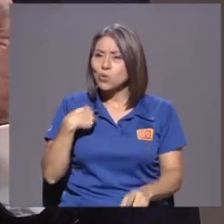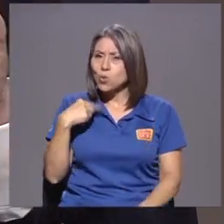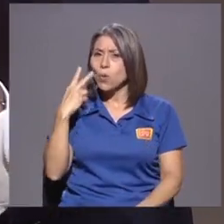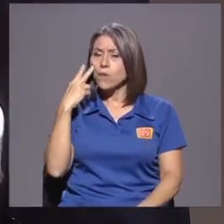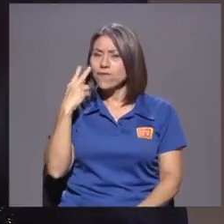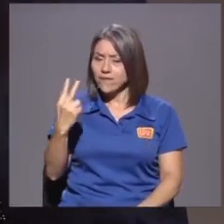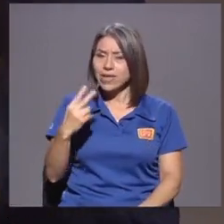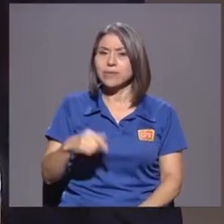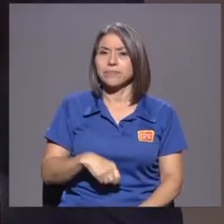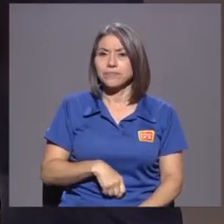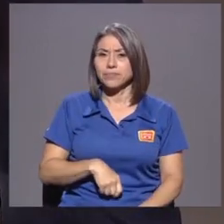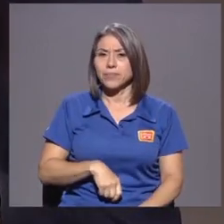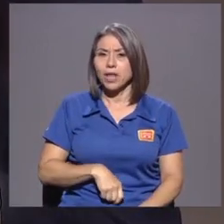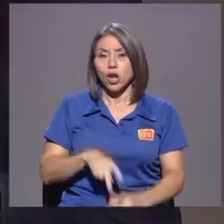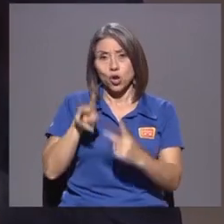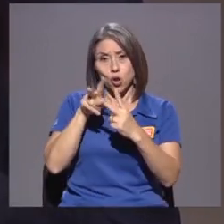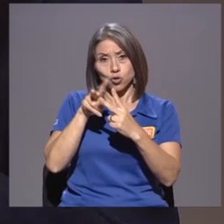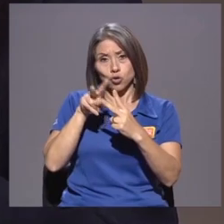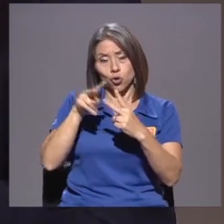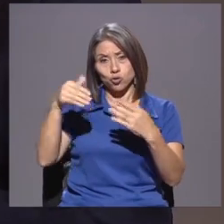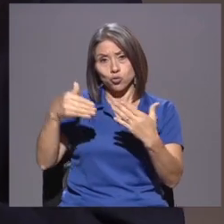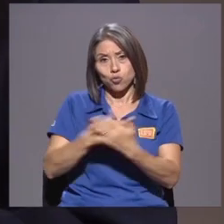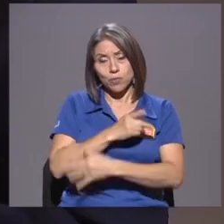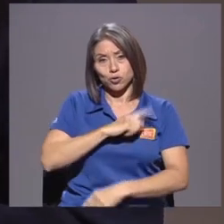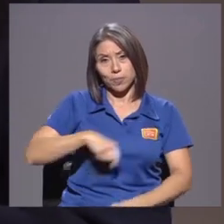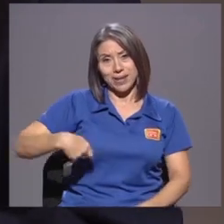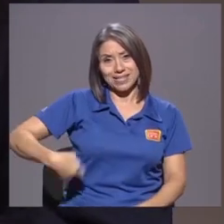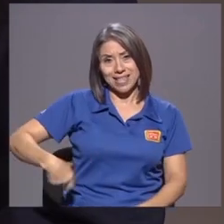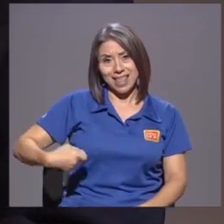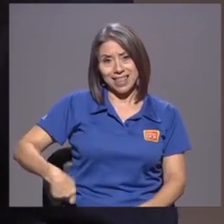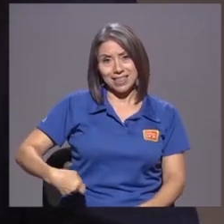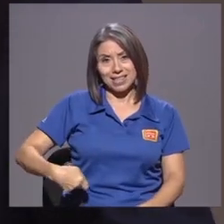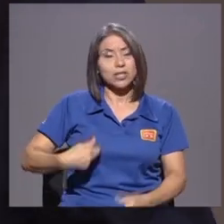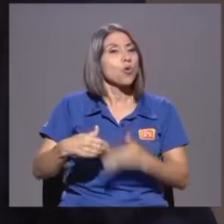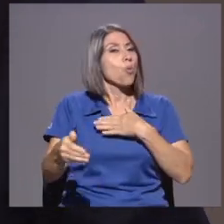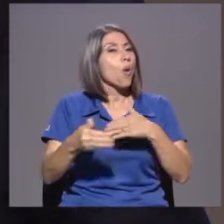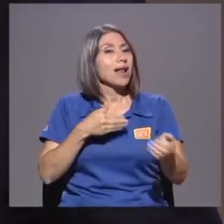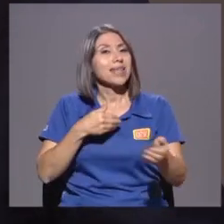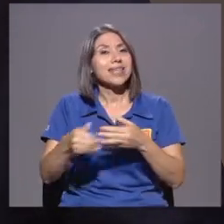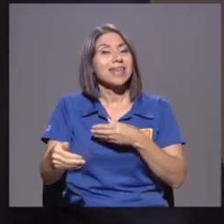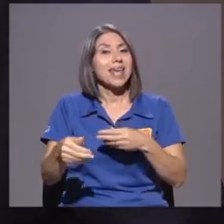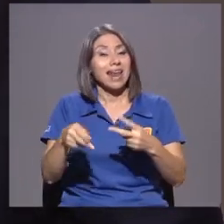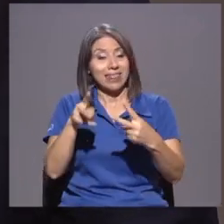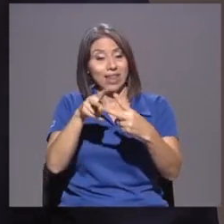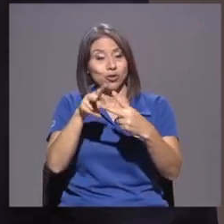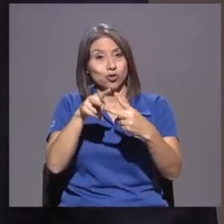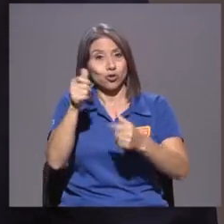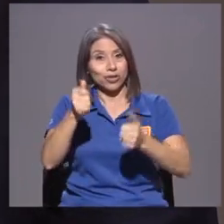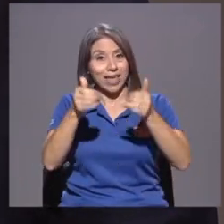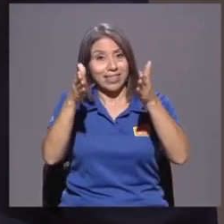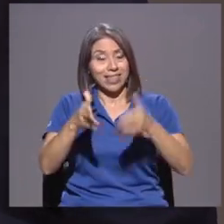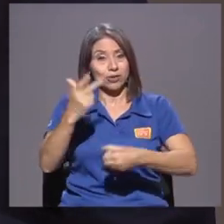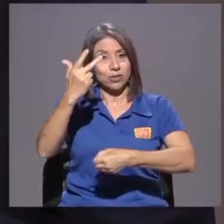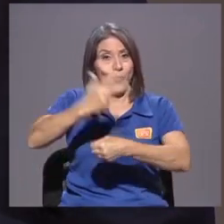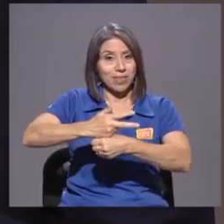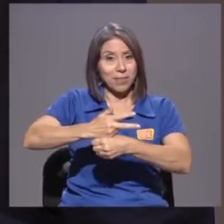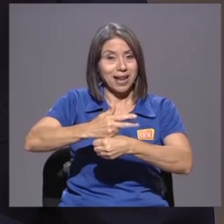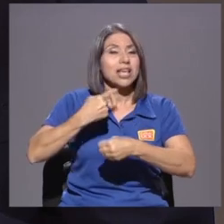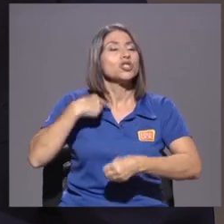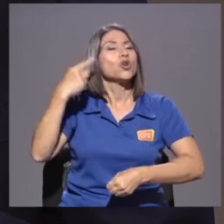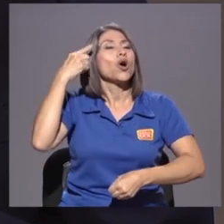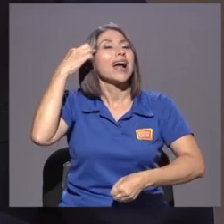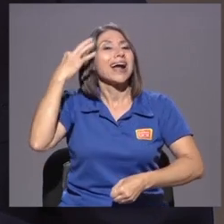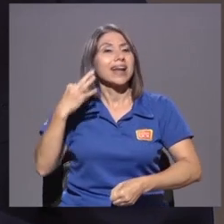digamos los dos nuevos presidentes y cualquiera de los dos que venga en guatemala yo creo que uno si puede llegar a la